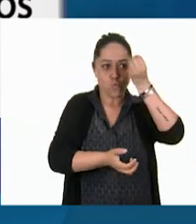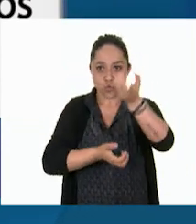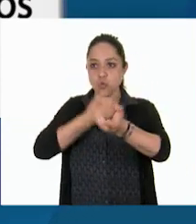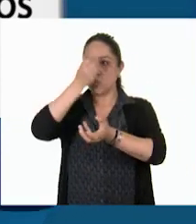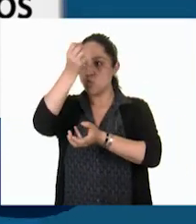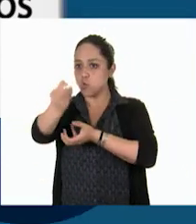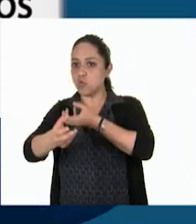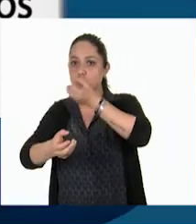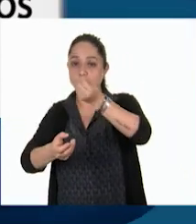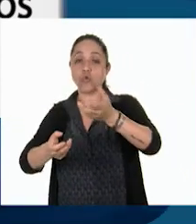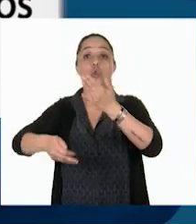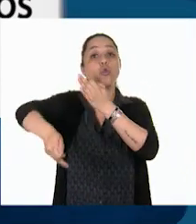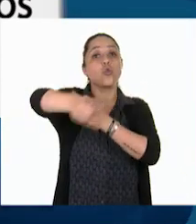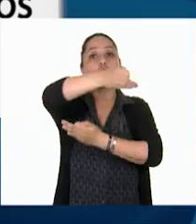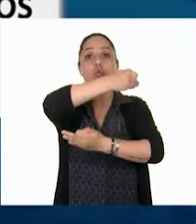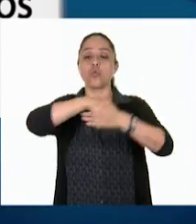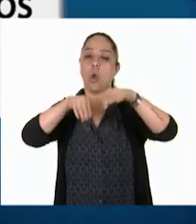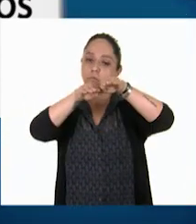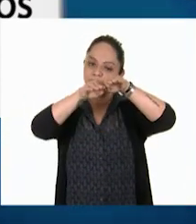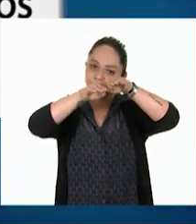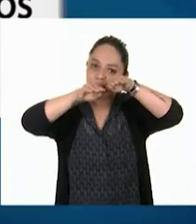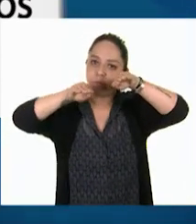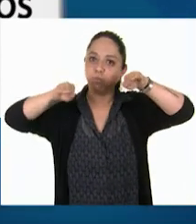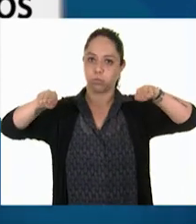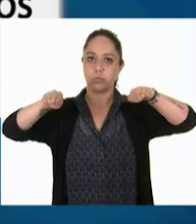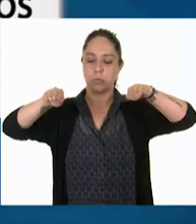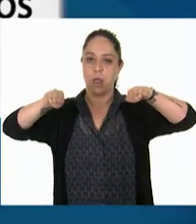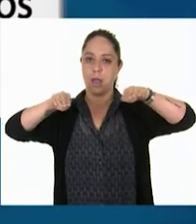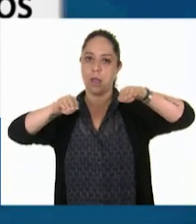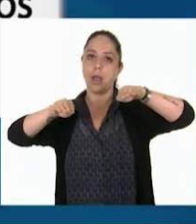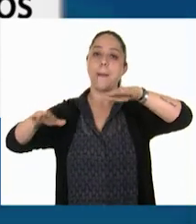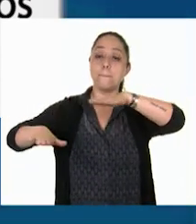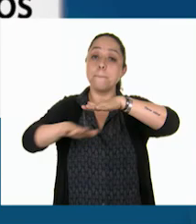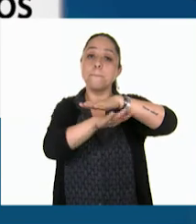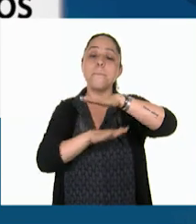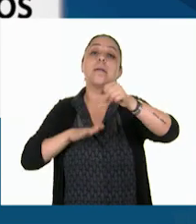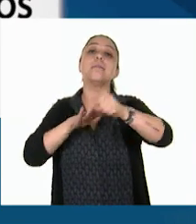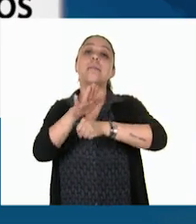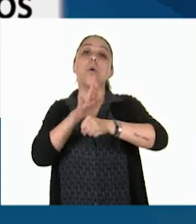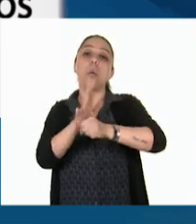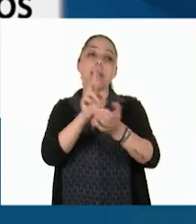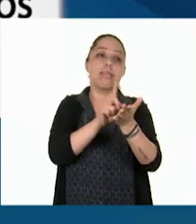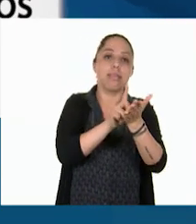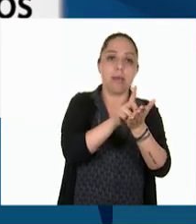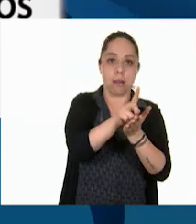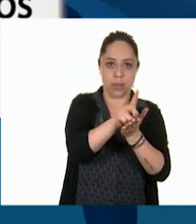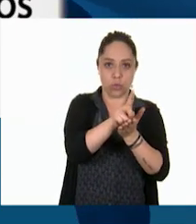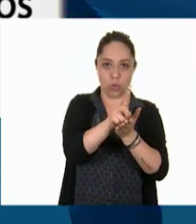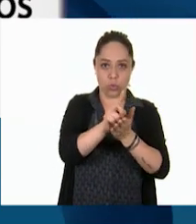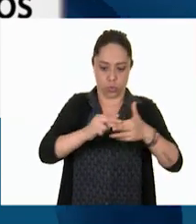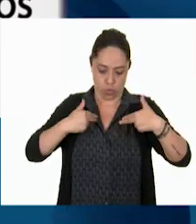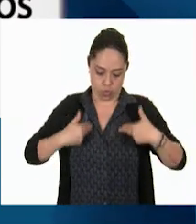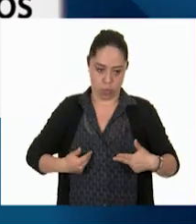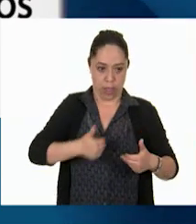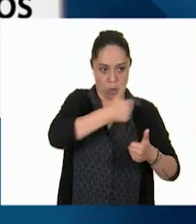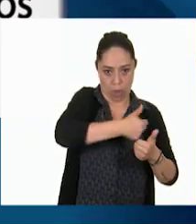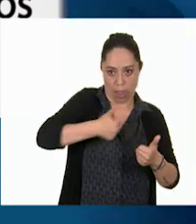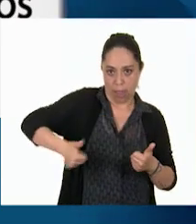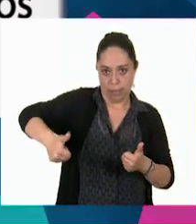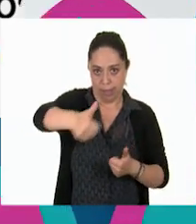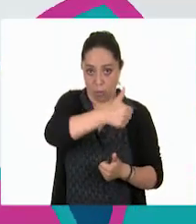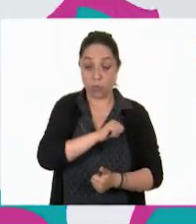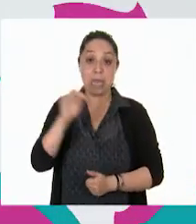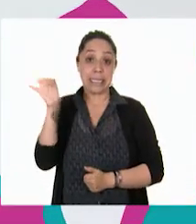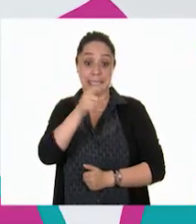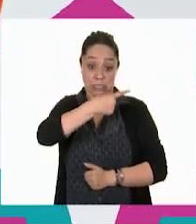forma equitativa y con base en los derechos humanos. Por eso se dice que no respetar